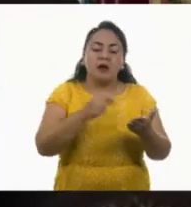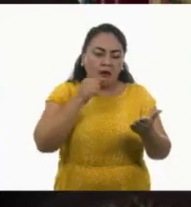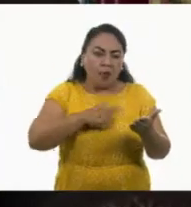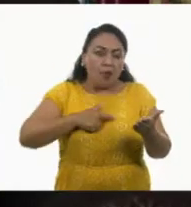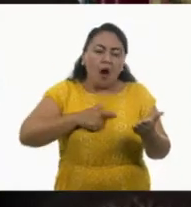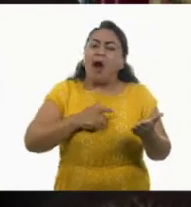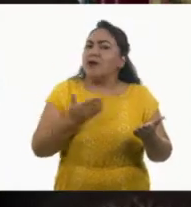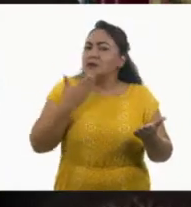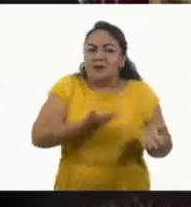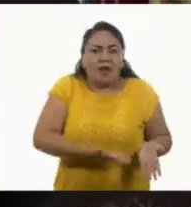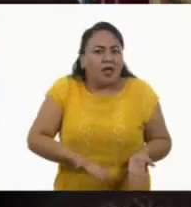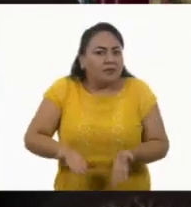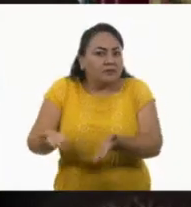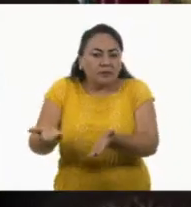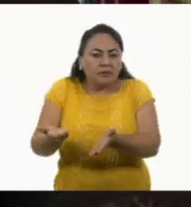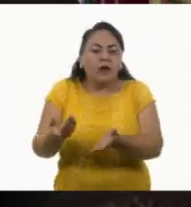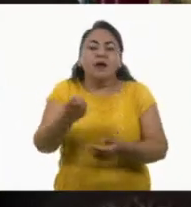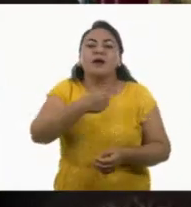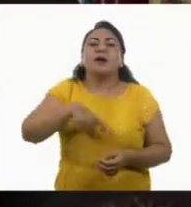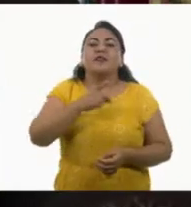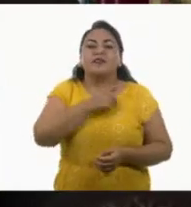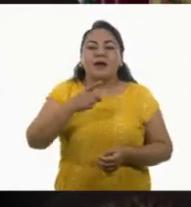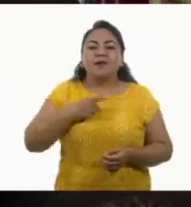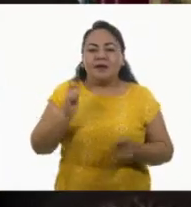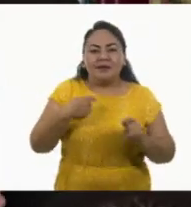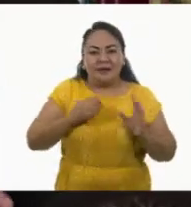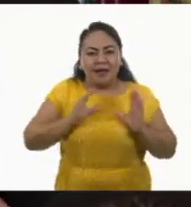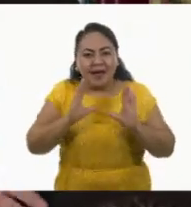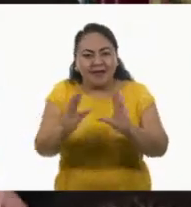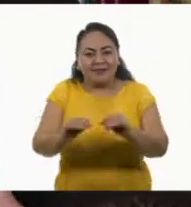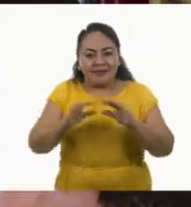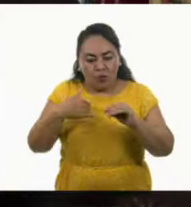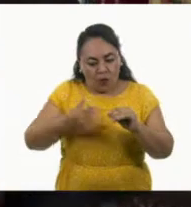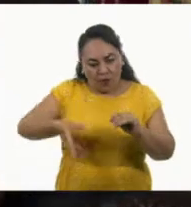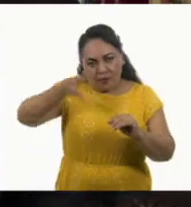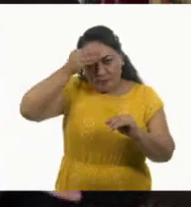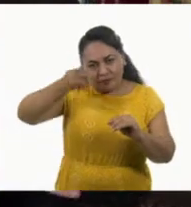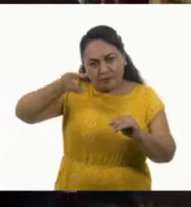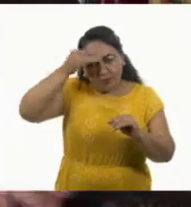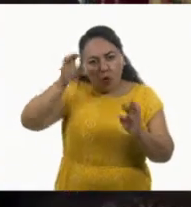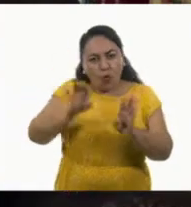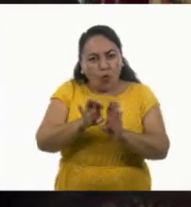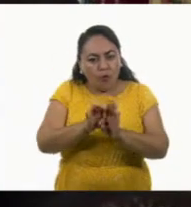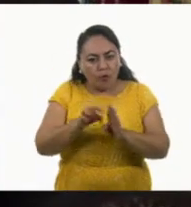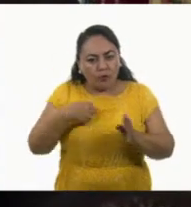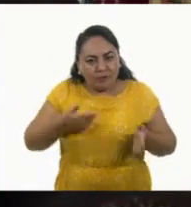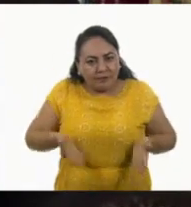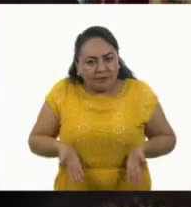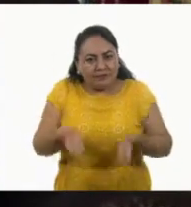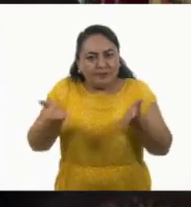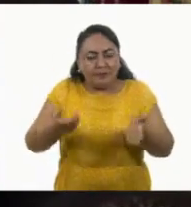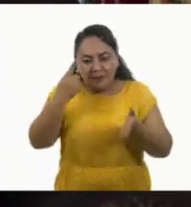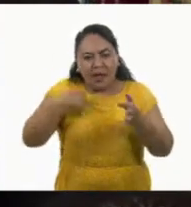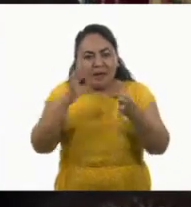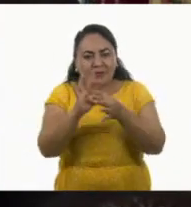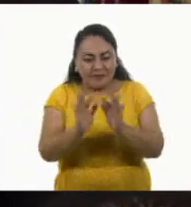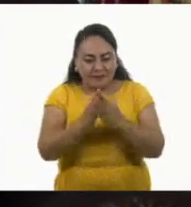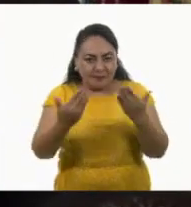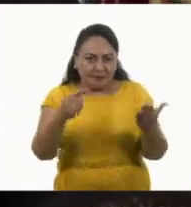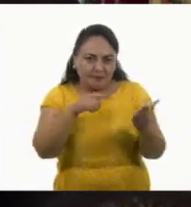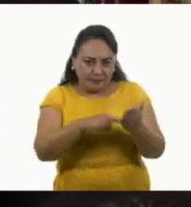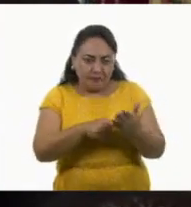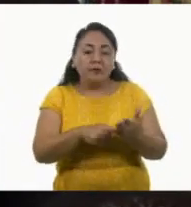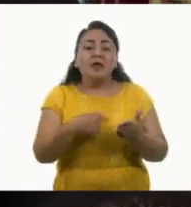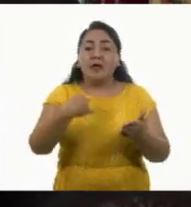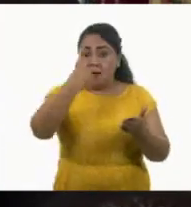él. Bueno, pues lo que hay que aprender, bueno, lo que hay que enseñar aprendiendo nosotros es cómo canalizo para explicar ese libro. Y